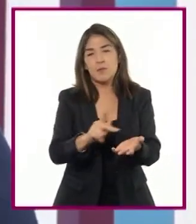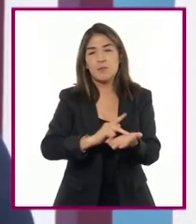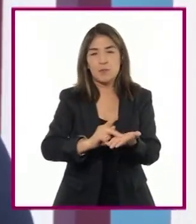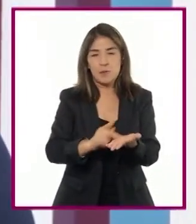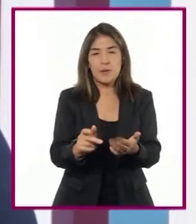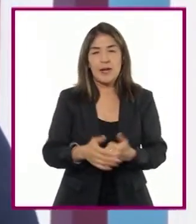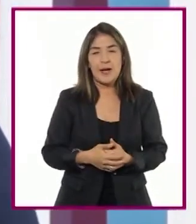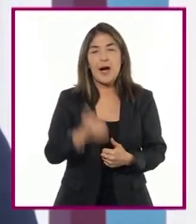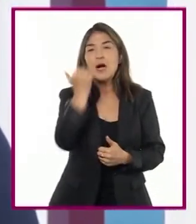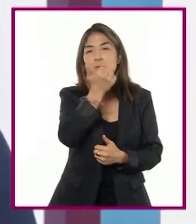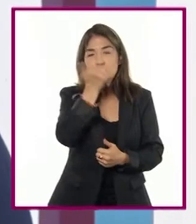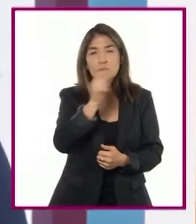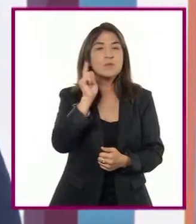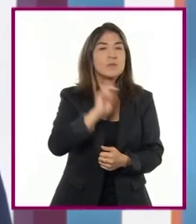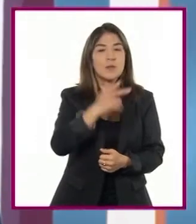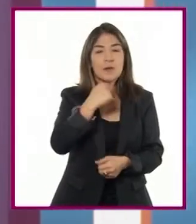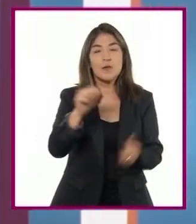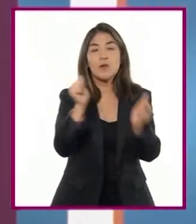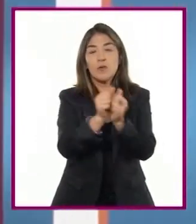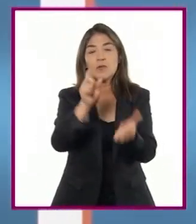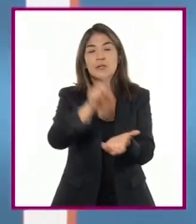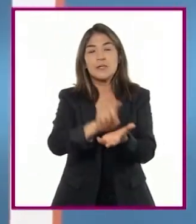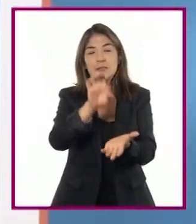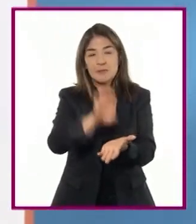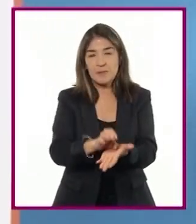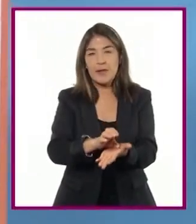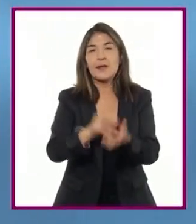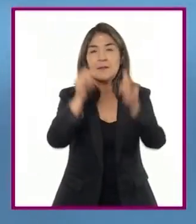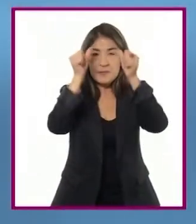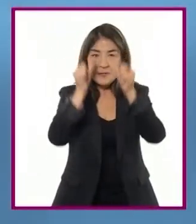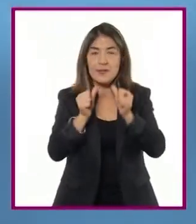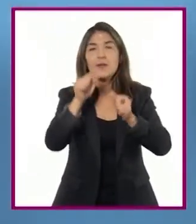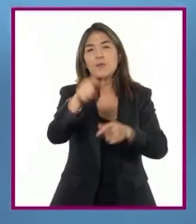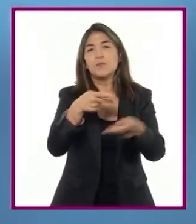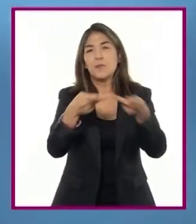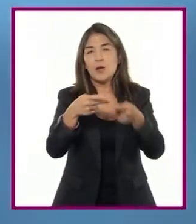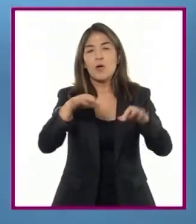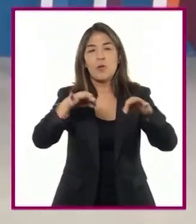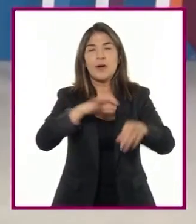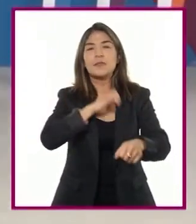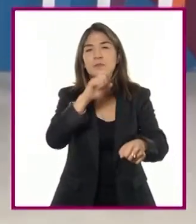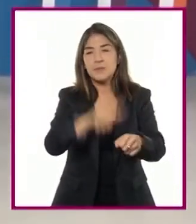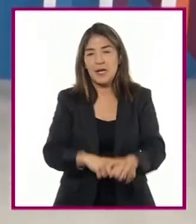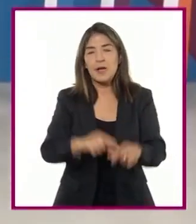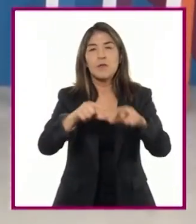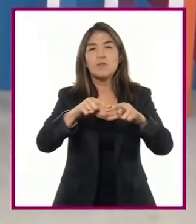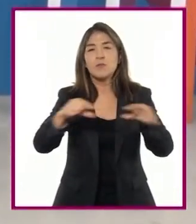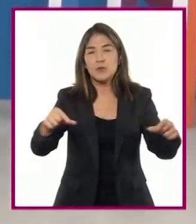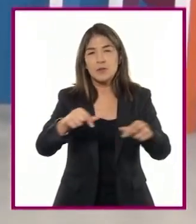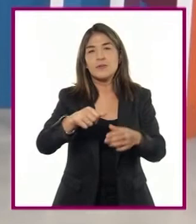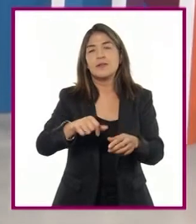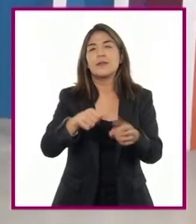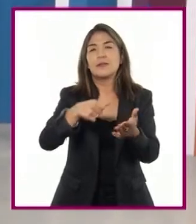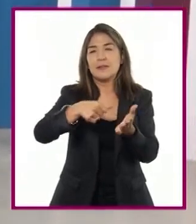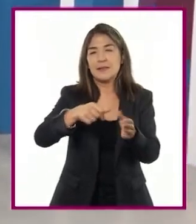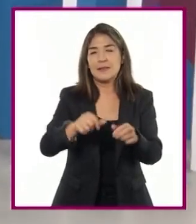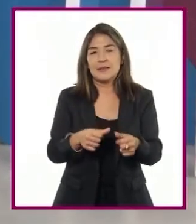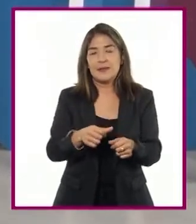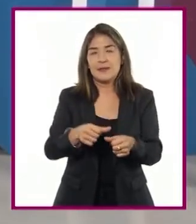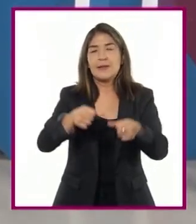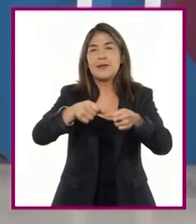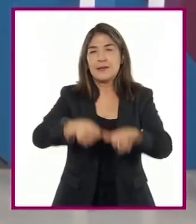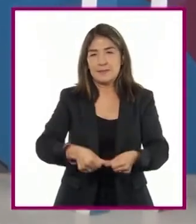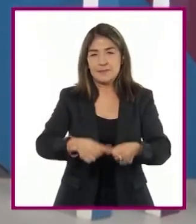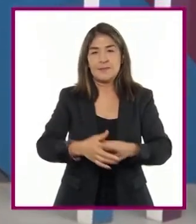Alumnas y alumnos con discapacidad visual, preparen sus hojas Ledger, su punzón y su regleta. Los conflictos se presentan en